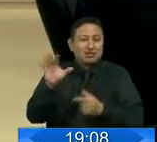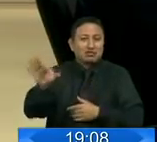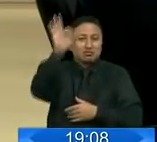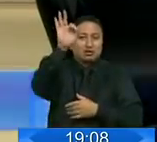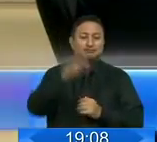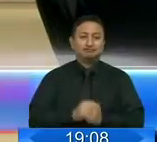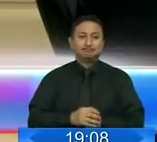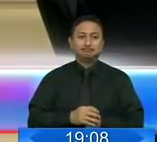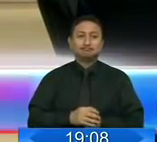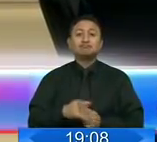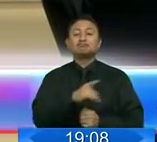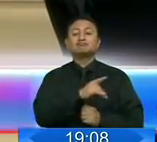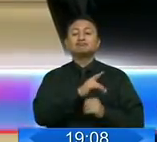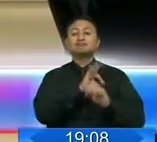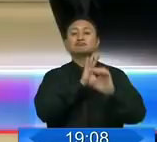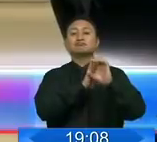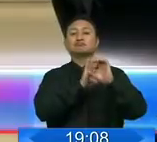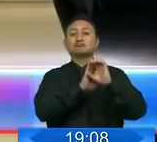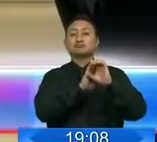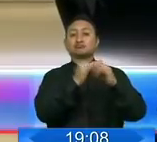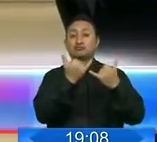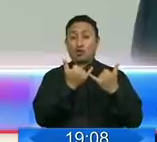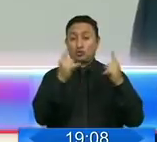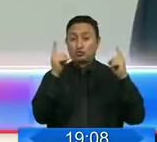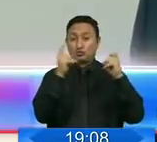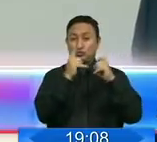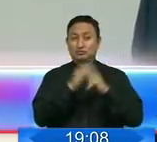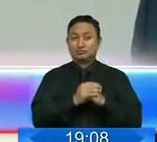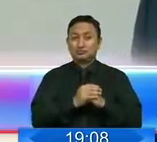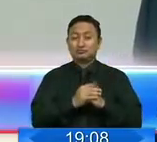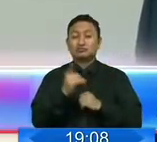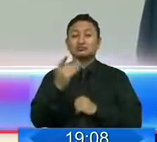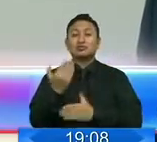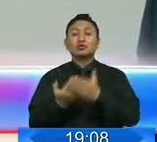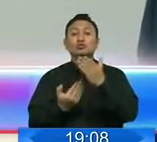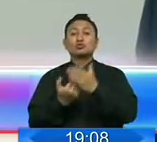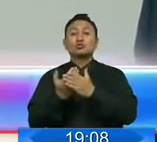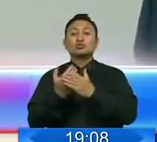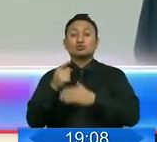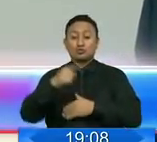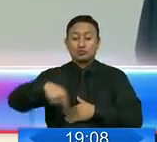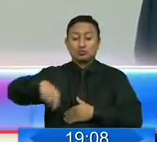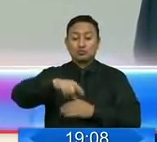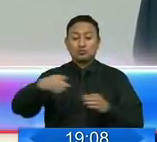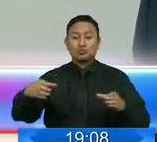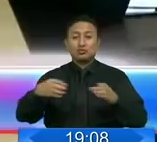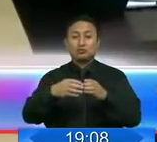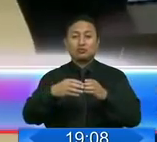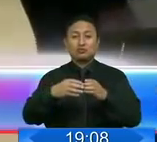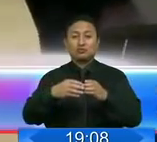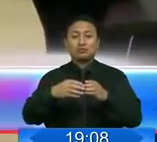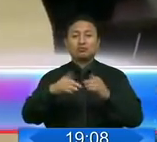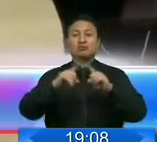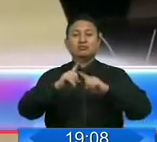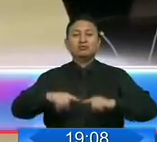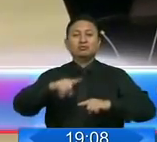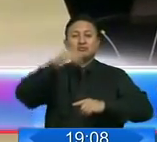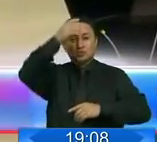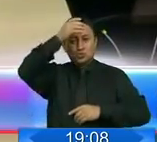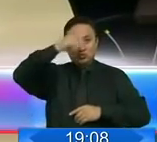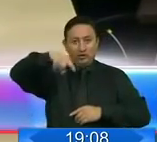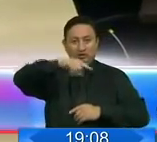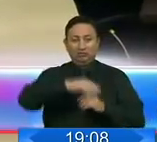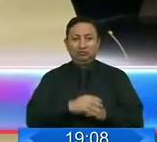parecer al Consejo Transitorio se le ha complicado es el nombramiento de quienes integrarán la Confederación Plurinacional e Intercultural